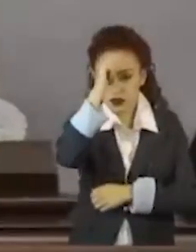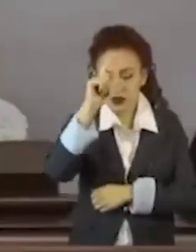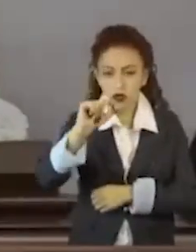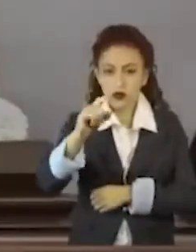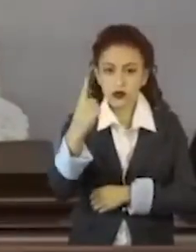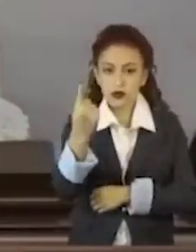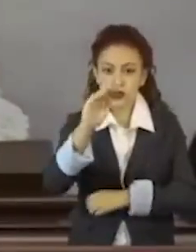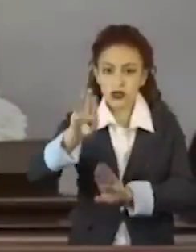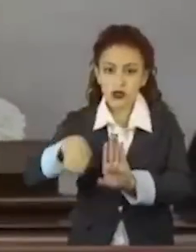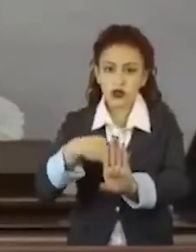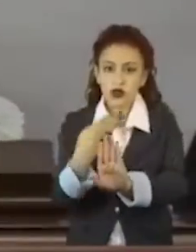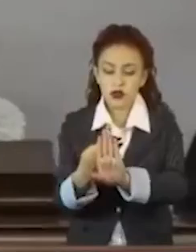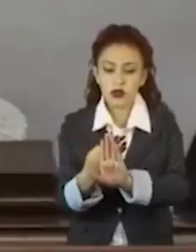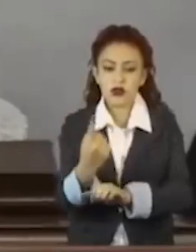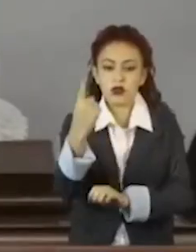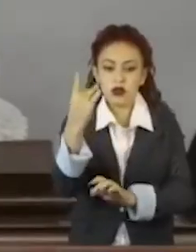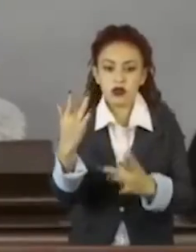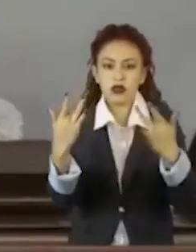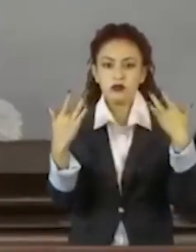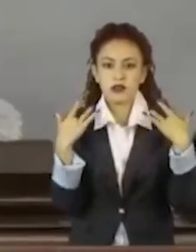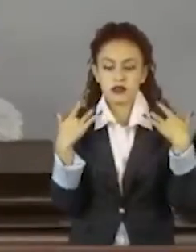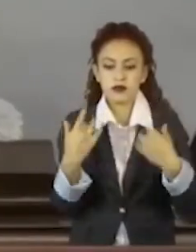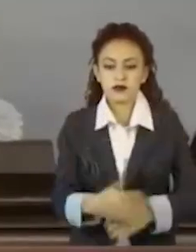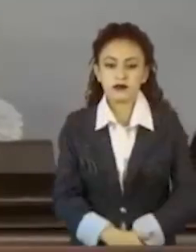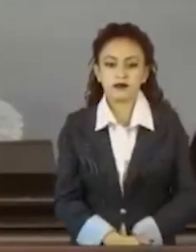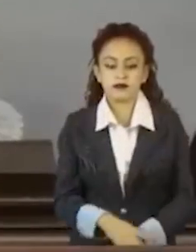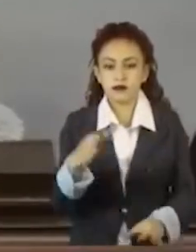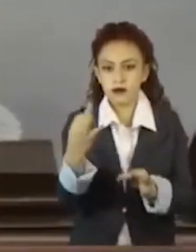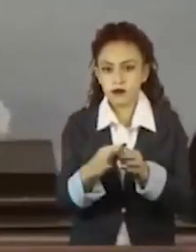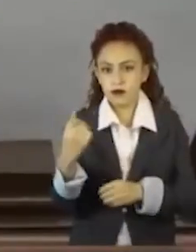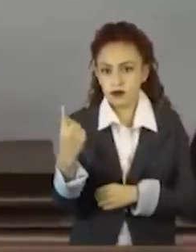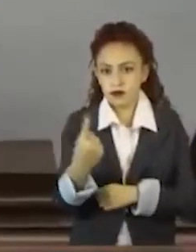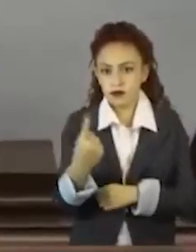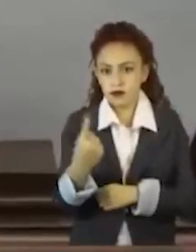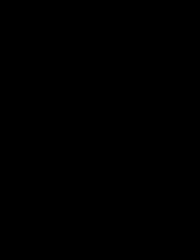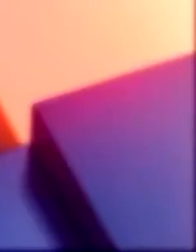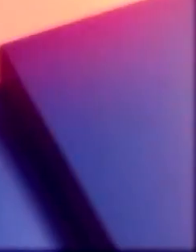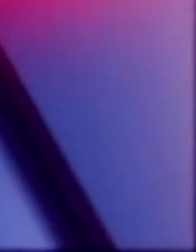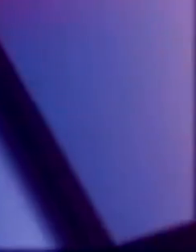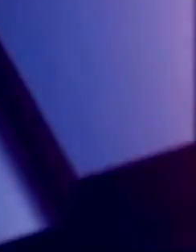votos a favor, 21 en contra, una abstención. Cumplida la instrucción.